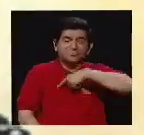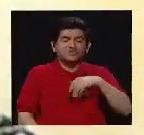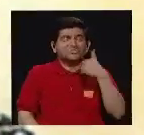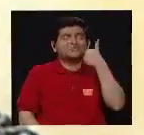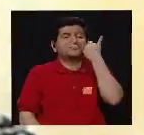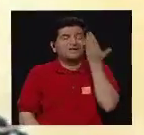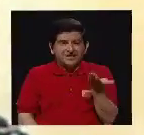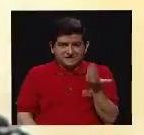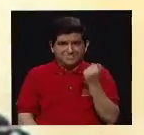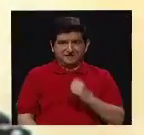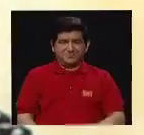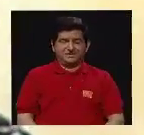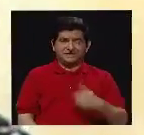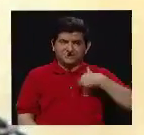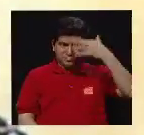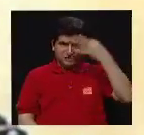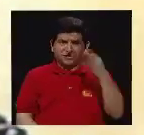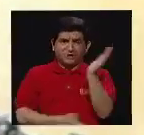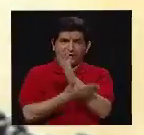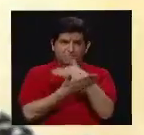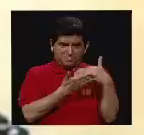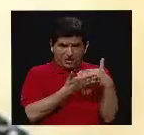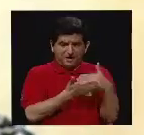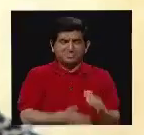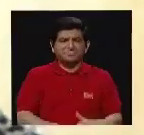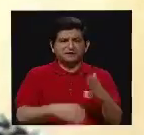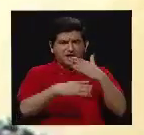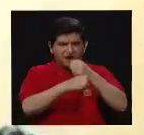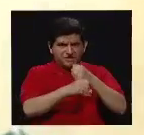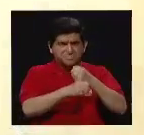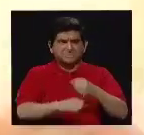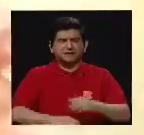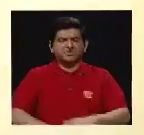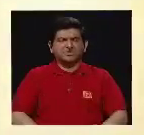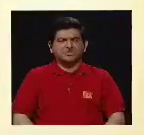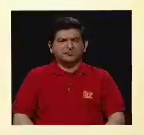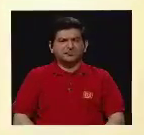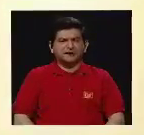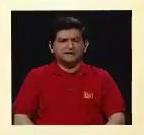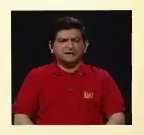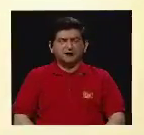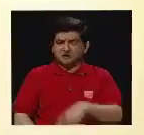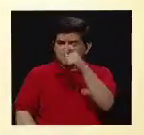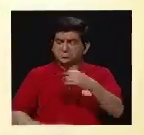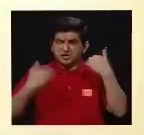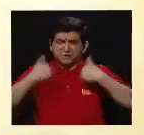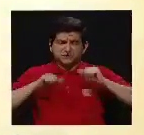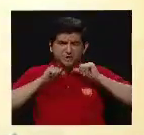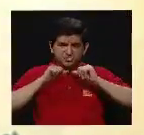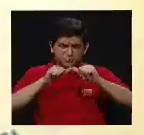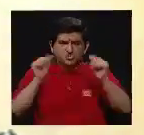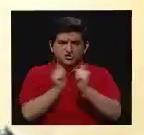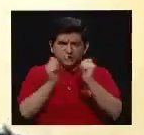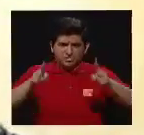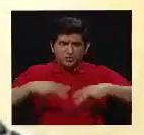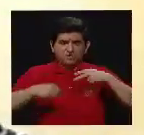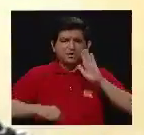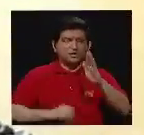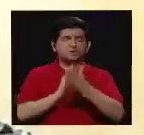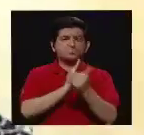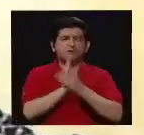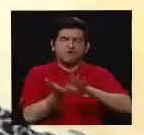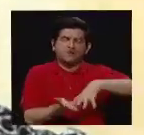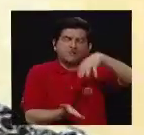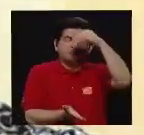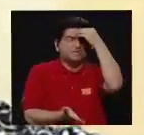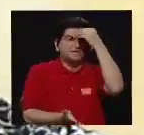y aprendemos muy fácil. Yo creo que parte de lo que ha hecho que la especie pueda sobrevivir es su capacidad de